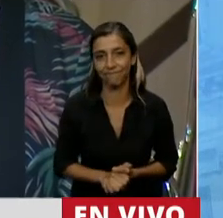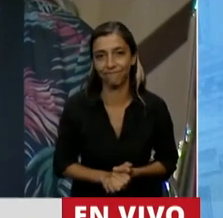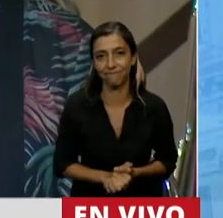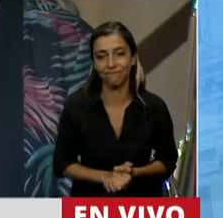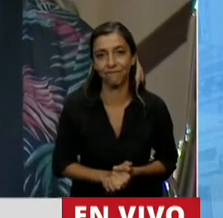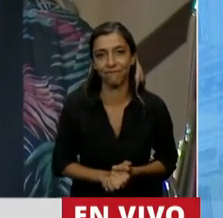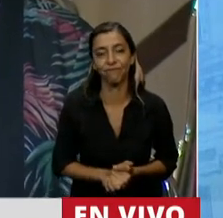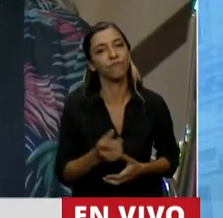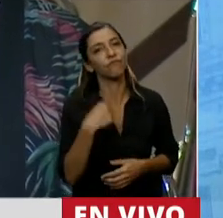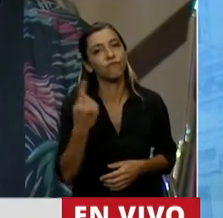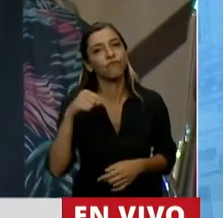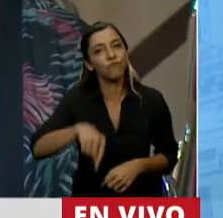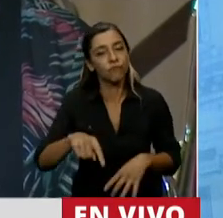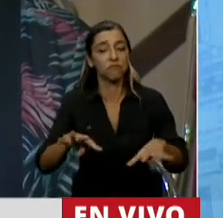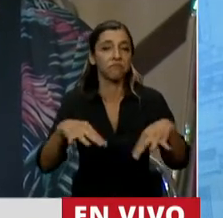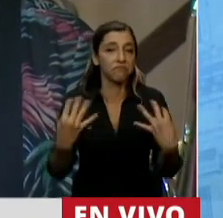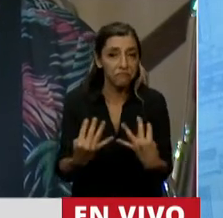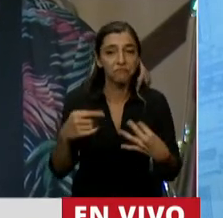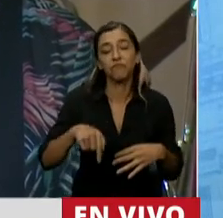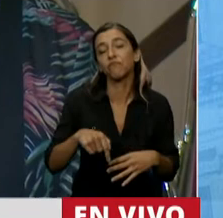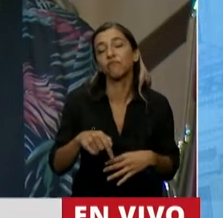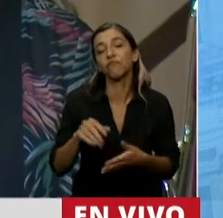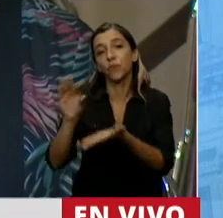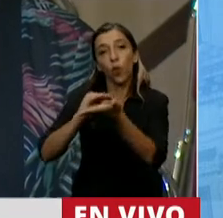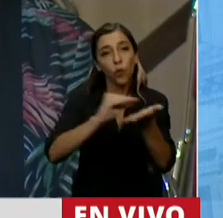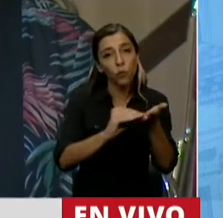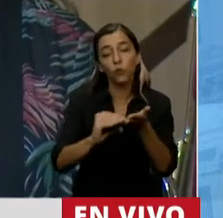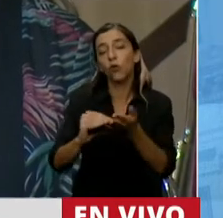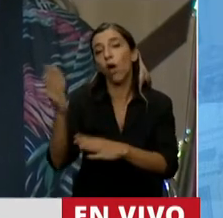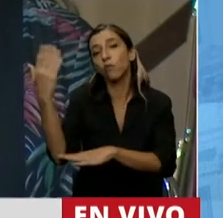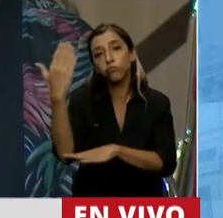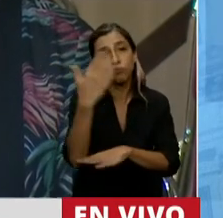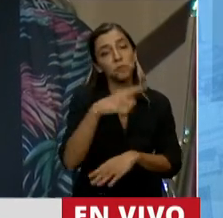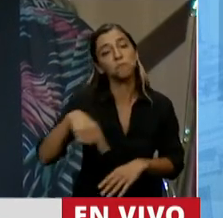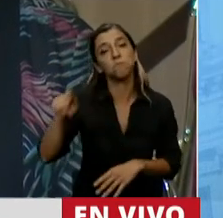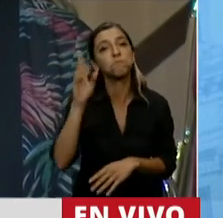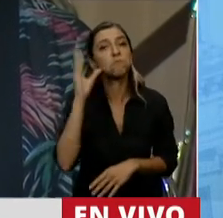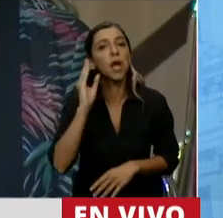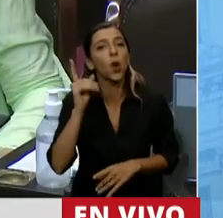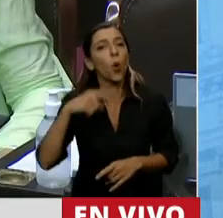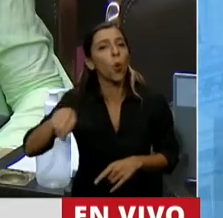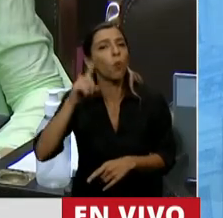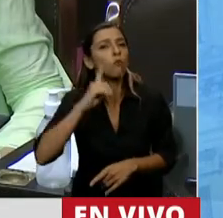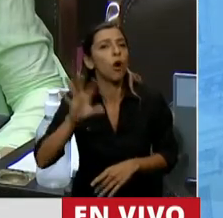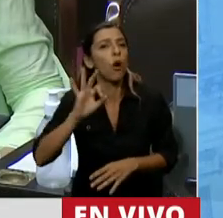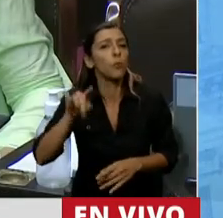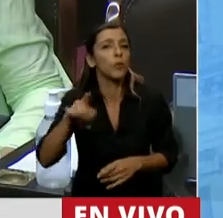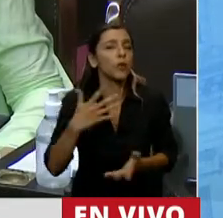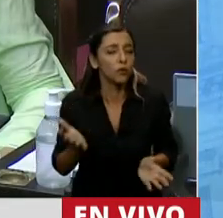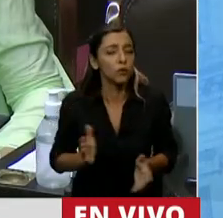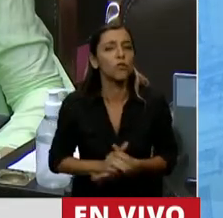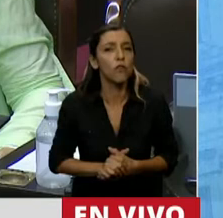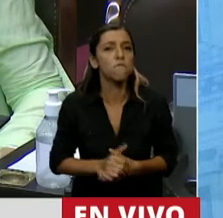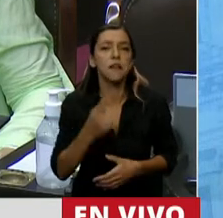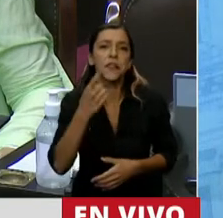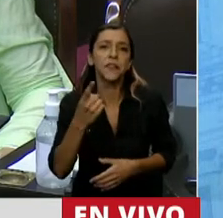recinto escuché a muchos diputados opinar sobre la necesidad de establecer una ley